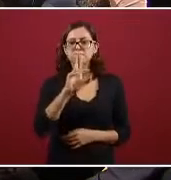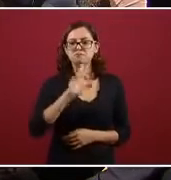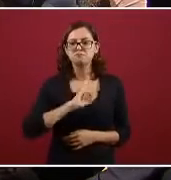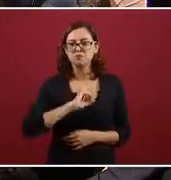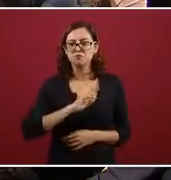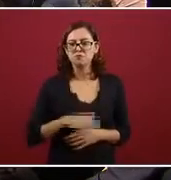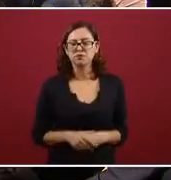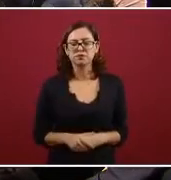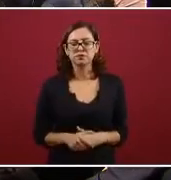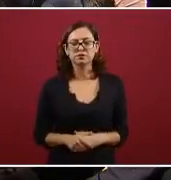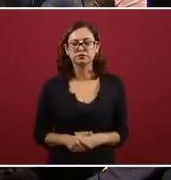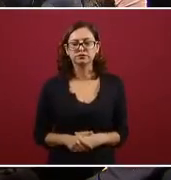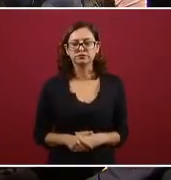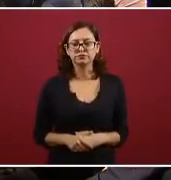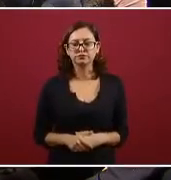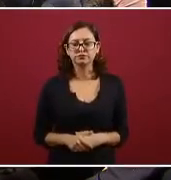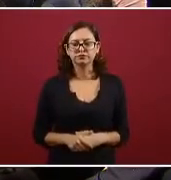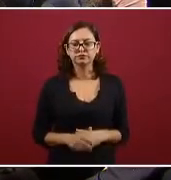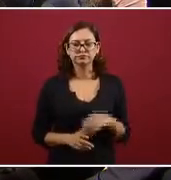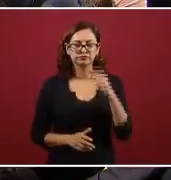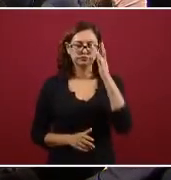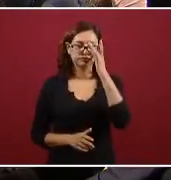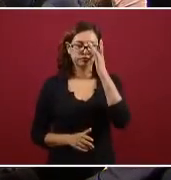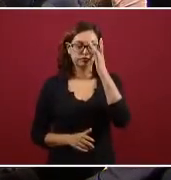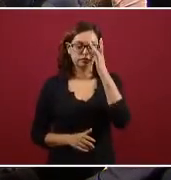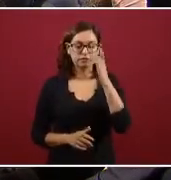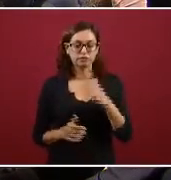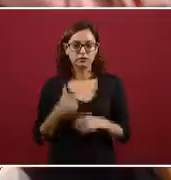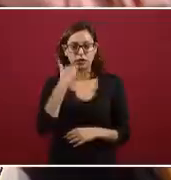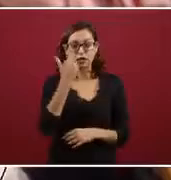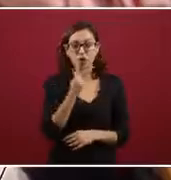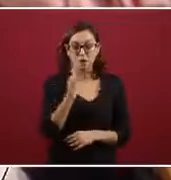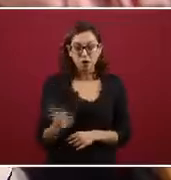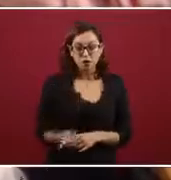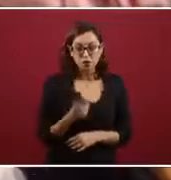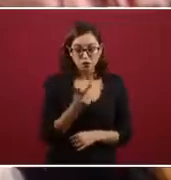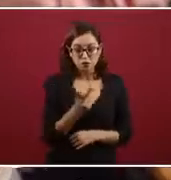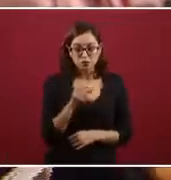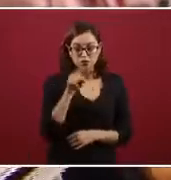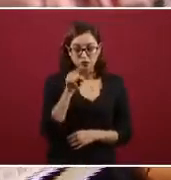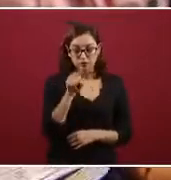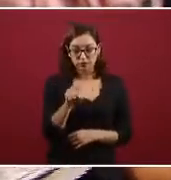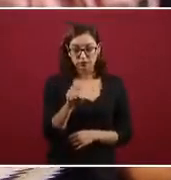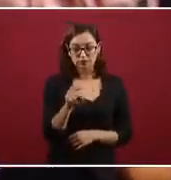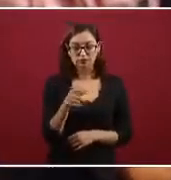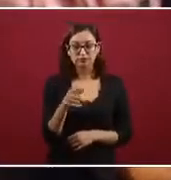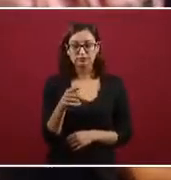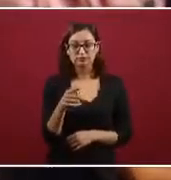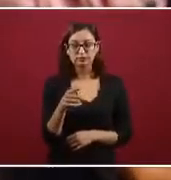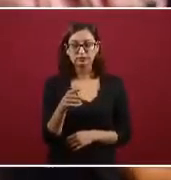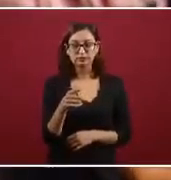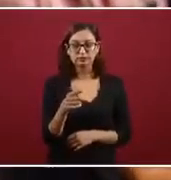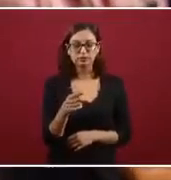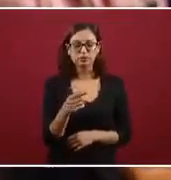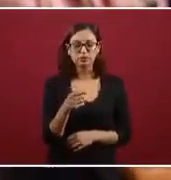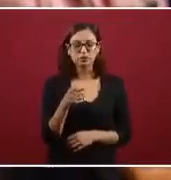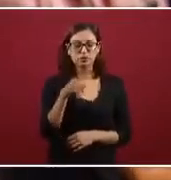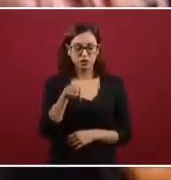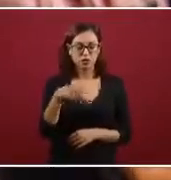Don Manuel Bartlett, quisiera saber si su declaración patrimonial está en